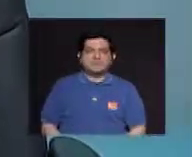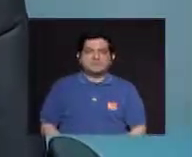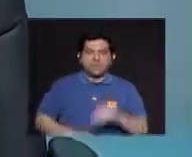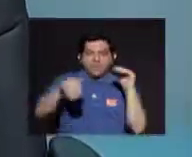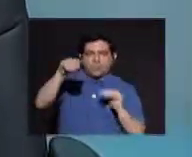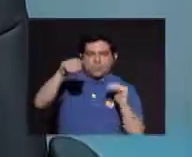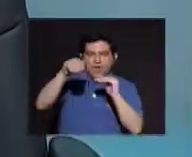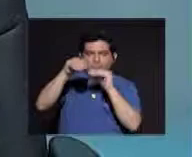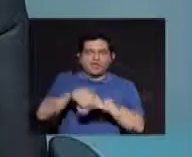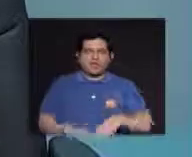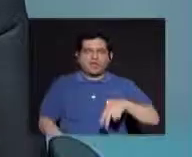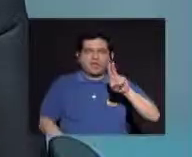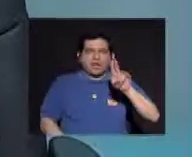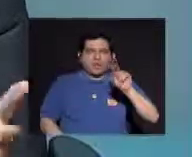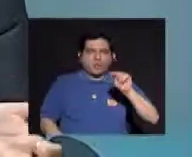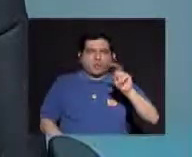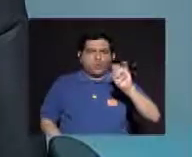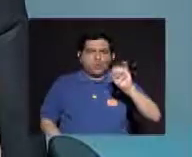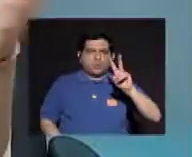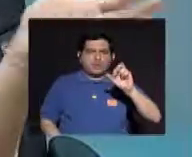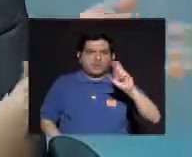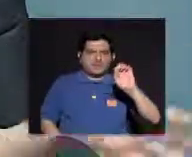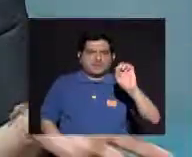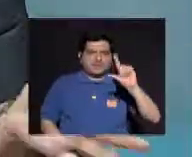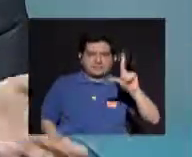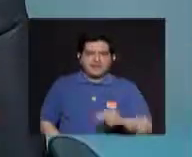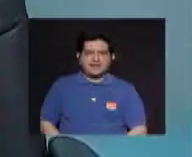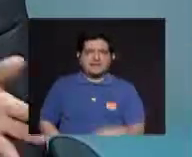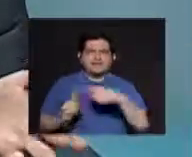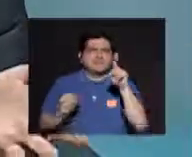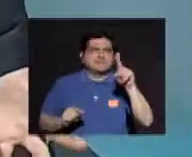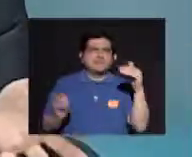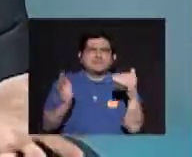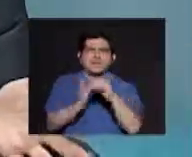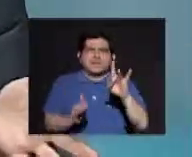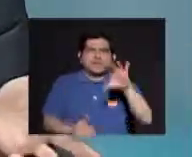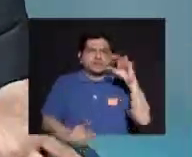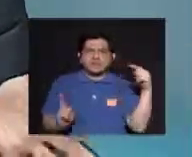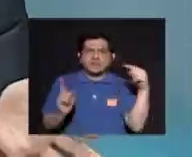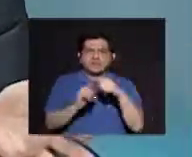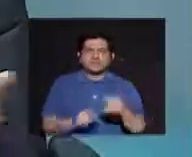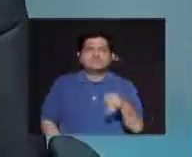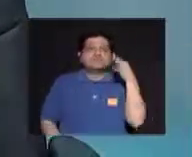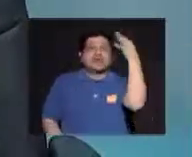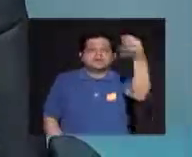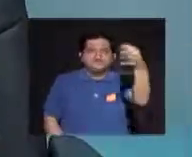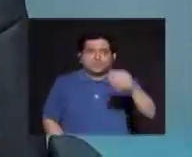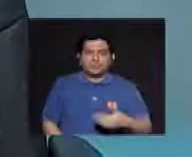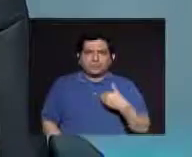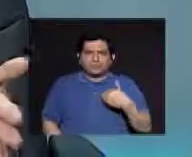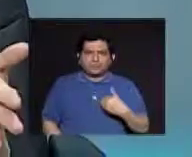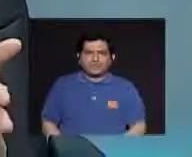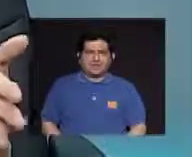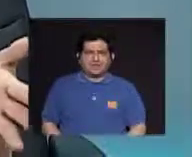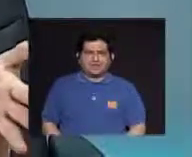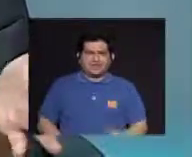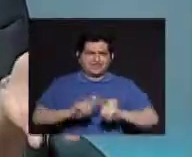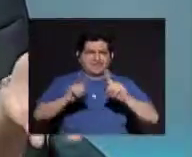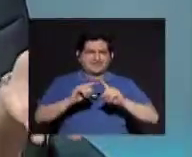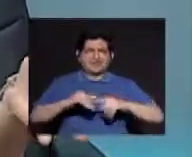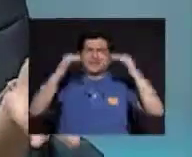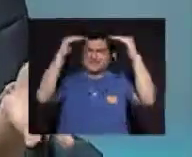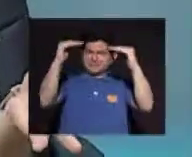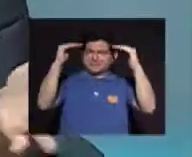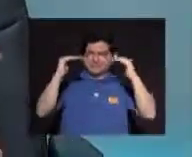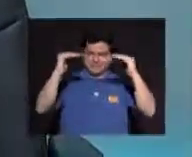de Universal, que de hecho tienen piezas desde 1800 hasta el futuro. Tienen así como racks